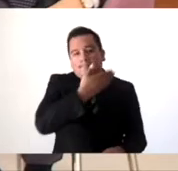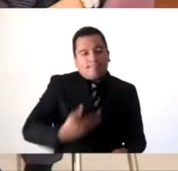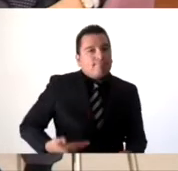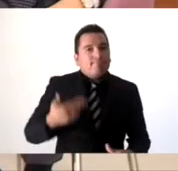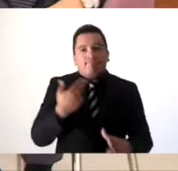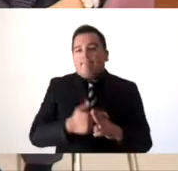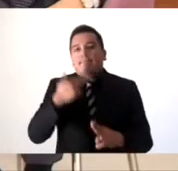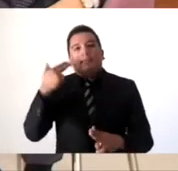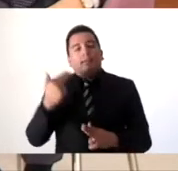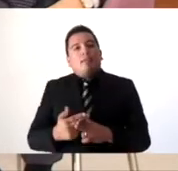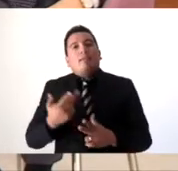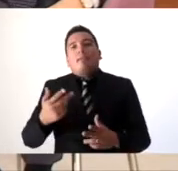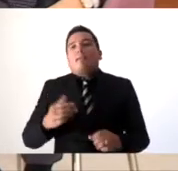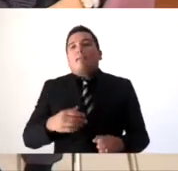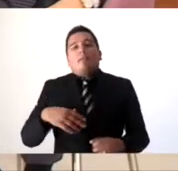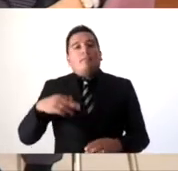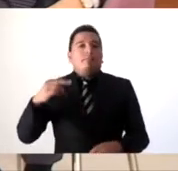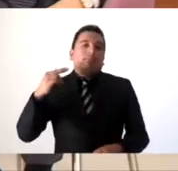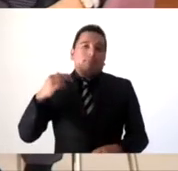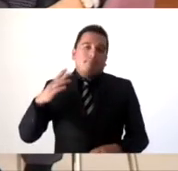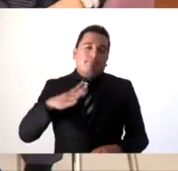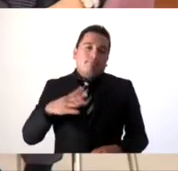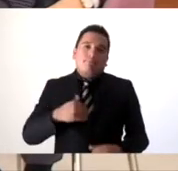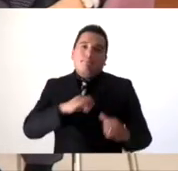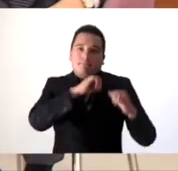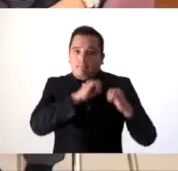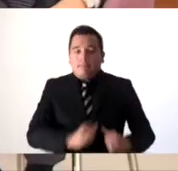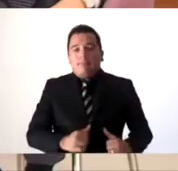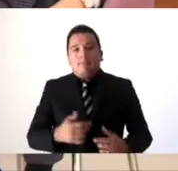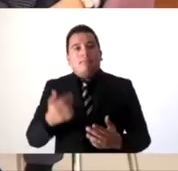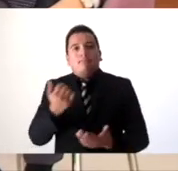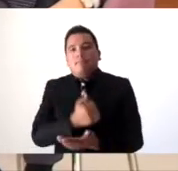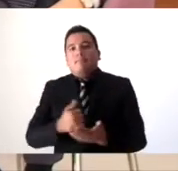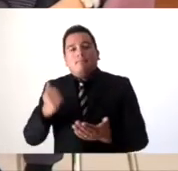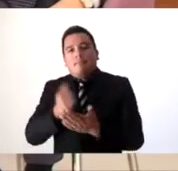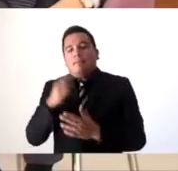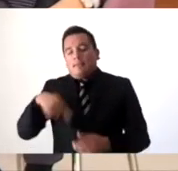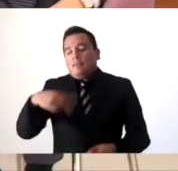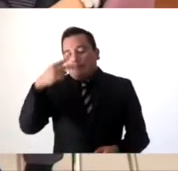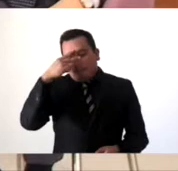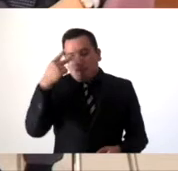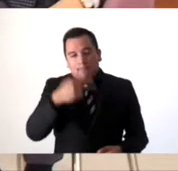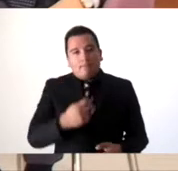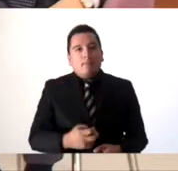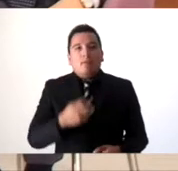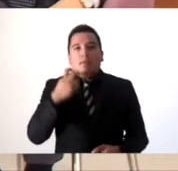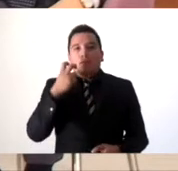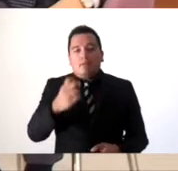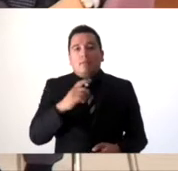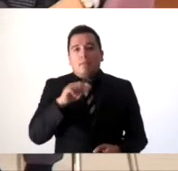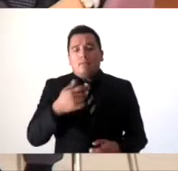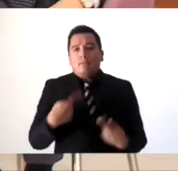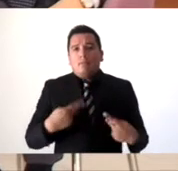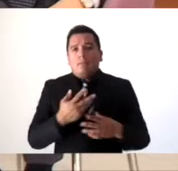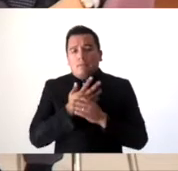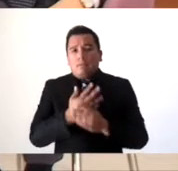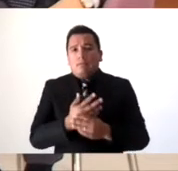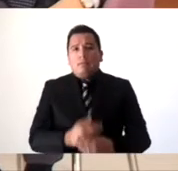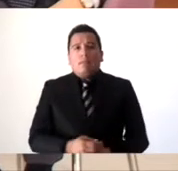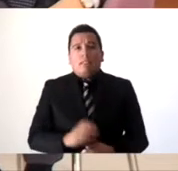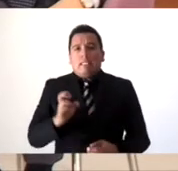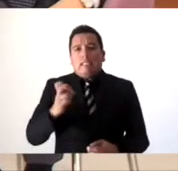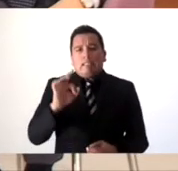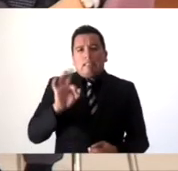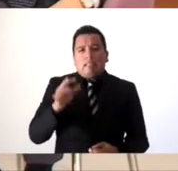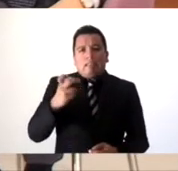presidente de la República hasta la de el último regidor de un municipio en este país. Dentro de ese proceso se